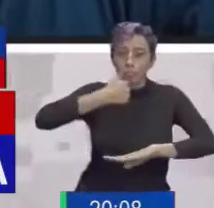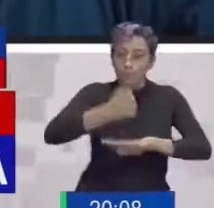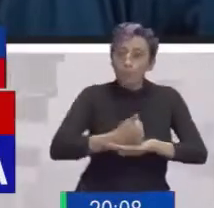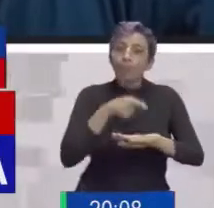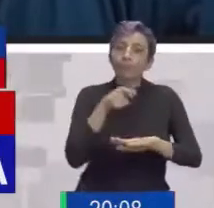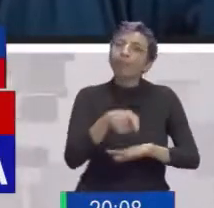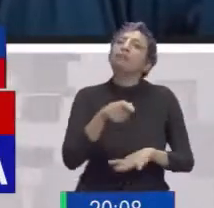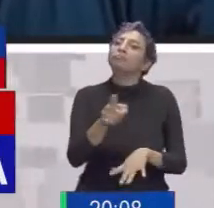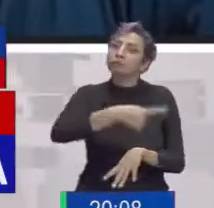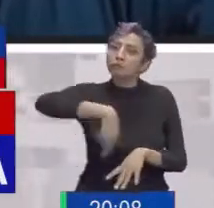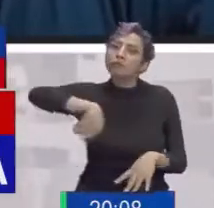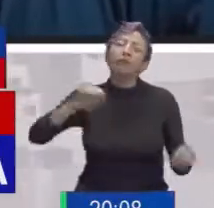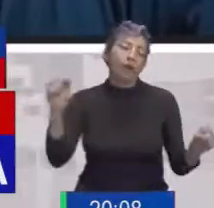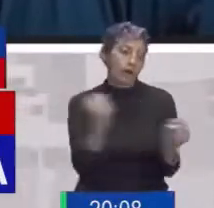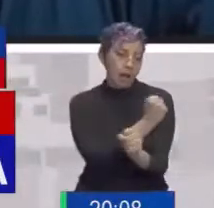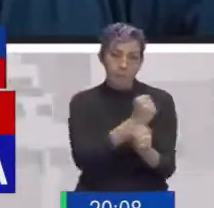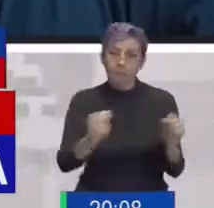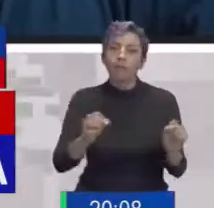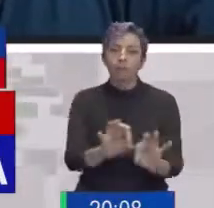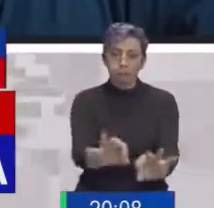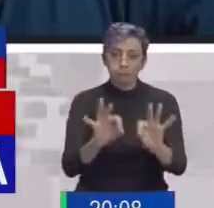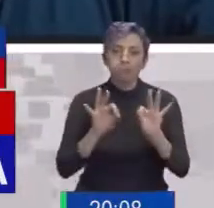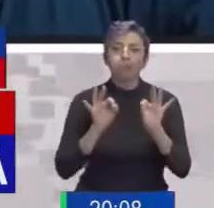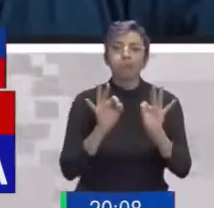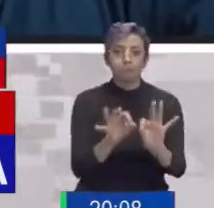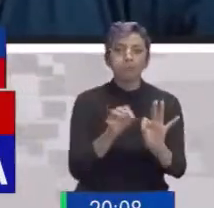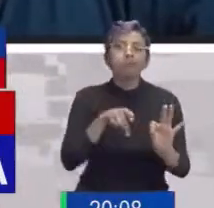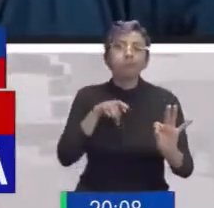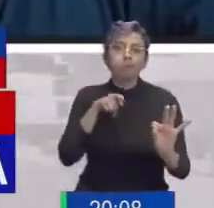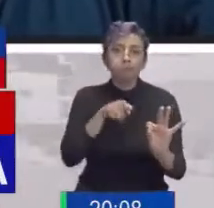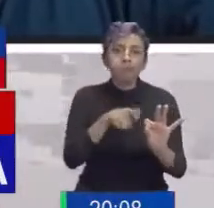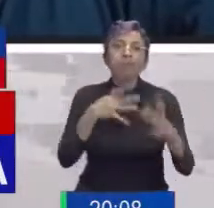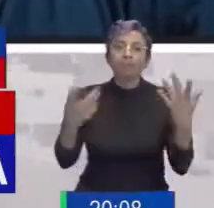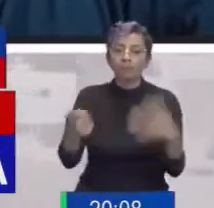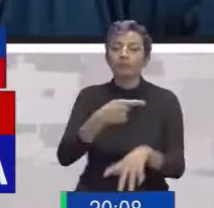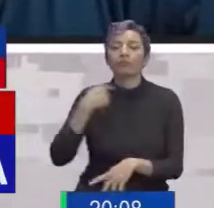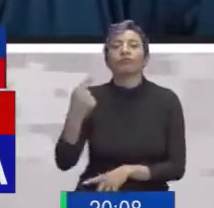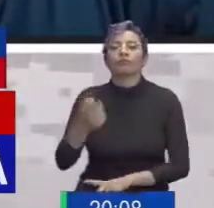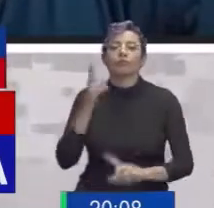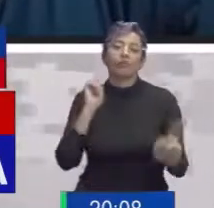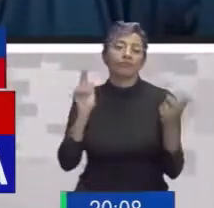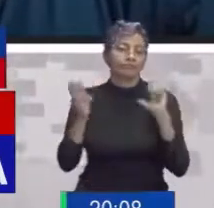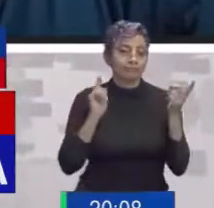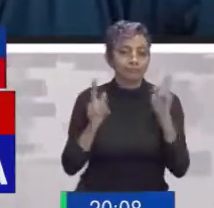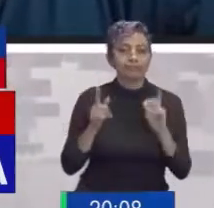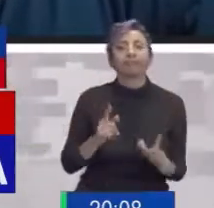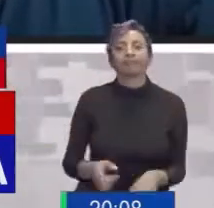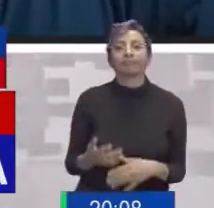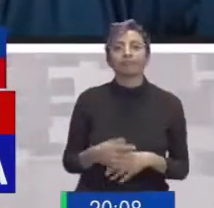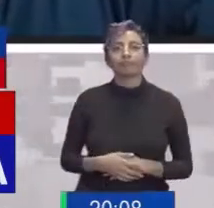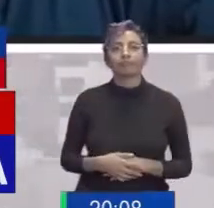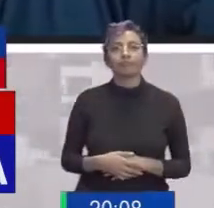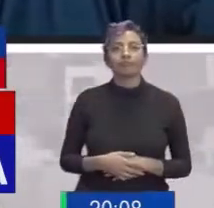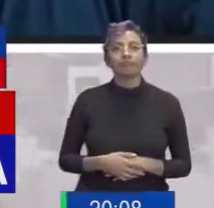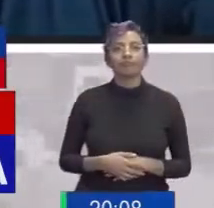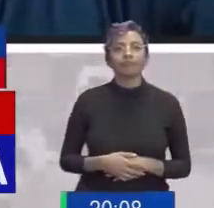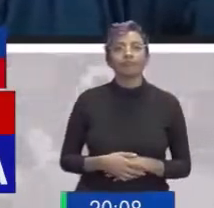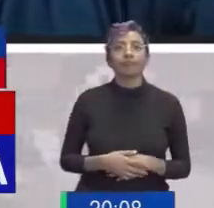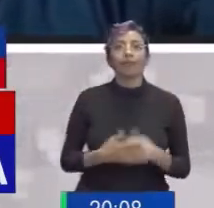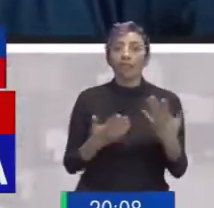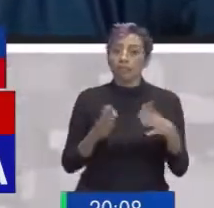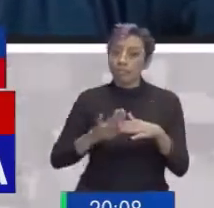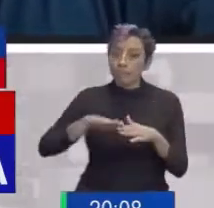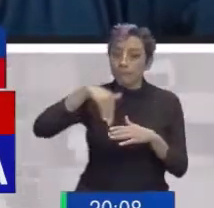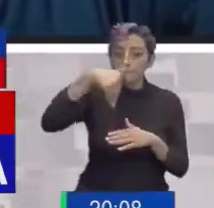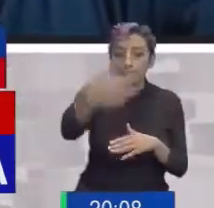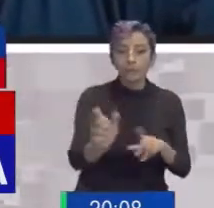ahí, logró que pase al recinto de senadores y por suerte tuvo aprobación por unanimidad. Uh-huh. Ahora sigue